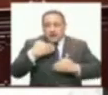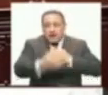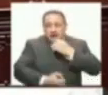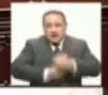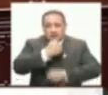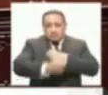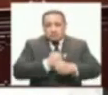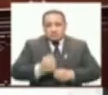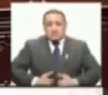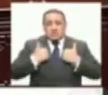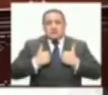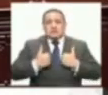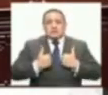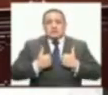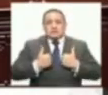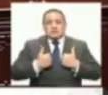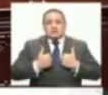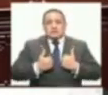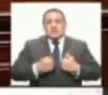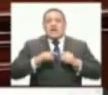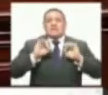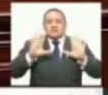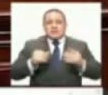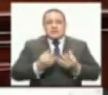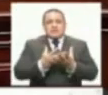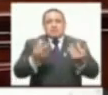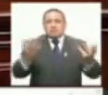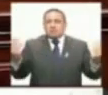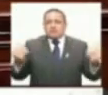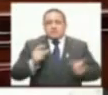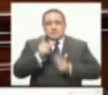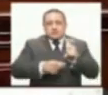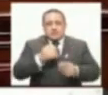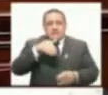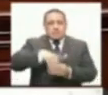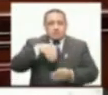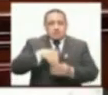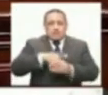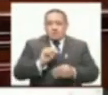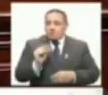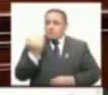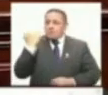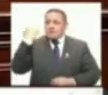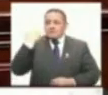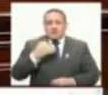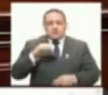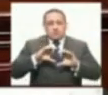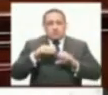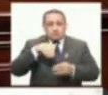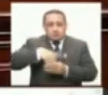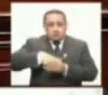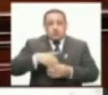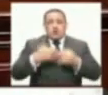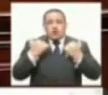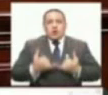días? A pesar que la mayoría de quienes votaron en las recientes elecciones y que